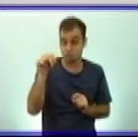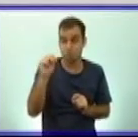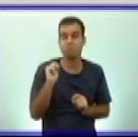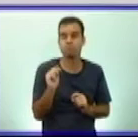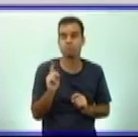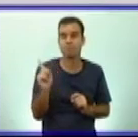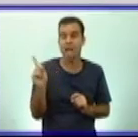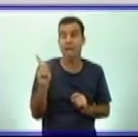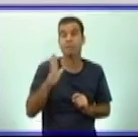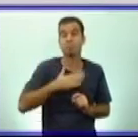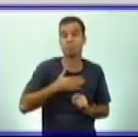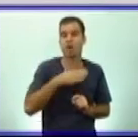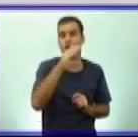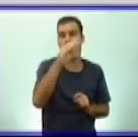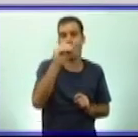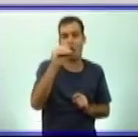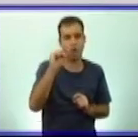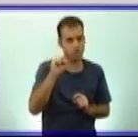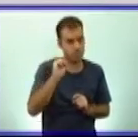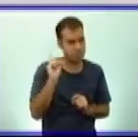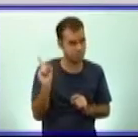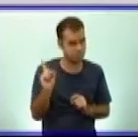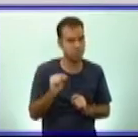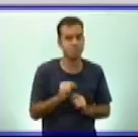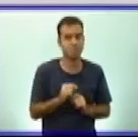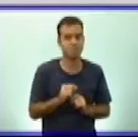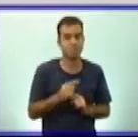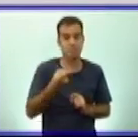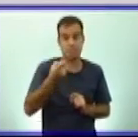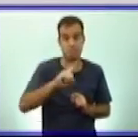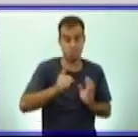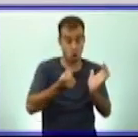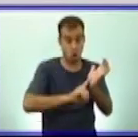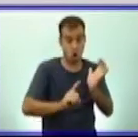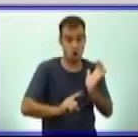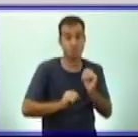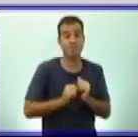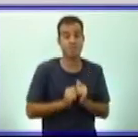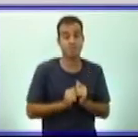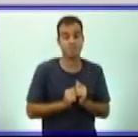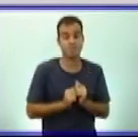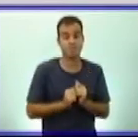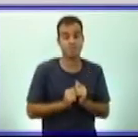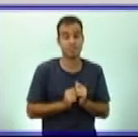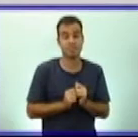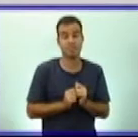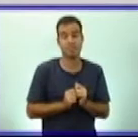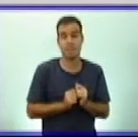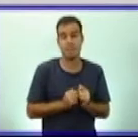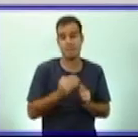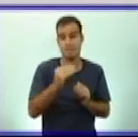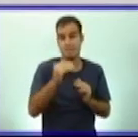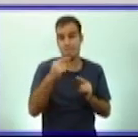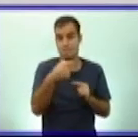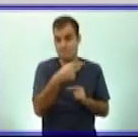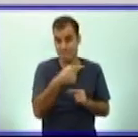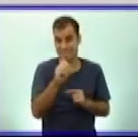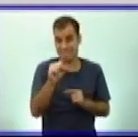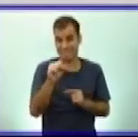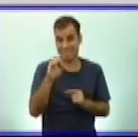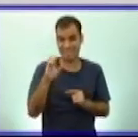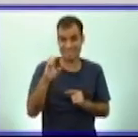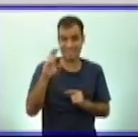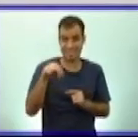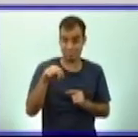función coseno, y el valor de la corriente estaría representado con la función menos seno. Y este